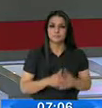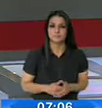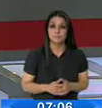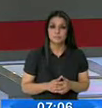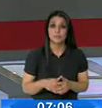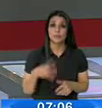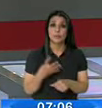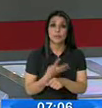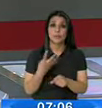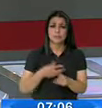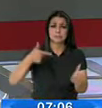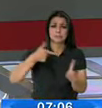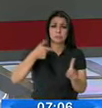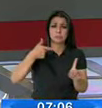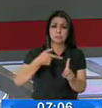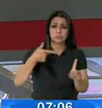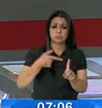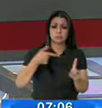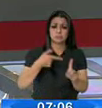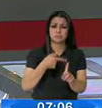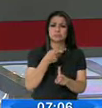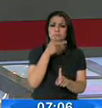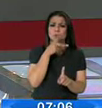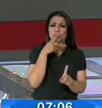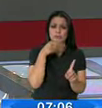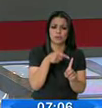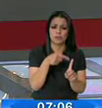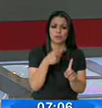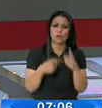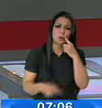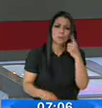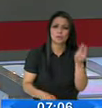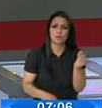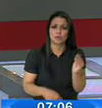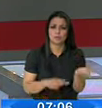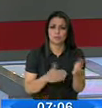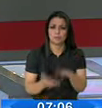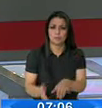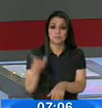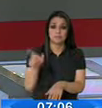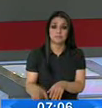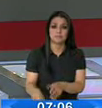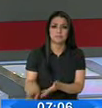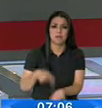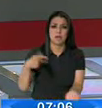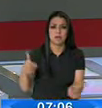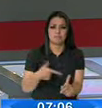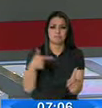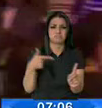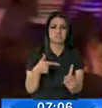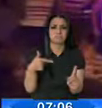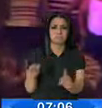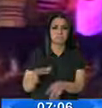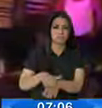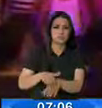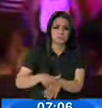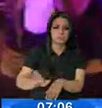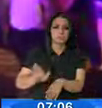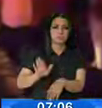un joven de 20 años de edad, esto en Puerto Viejo. Aparentemente sicarios habrían sido los responsables de este crimen.